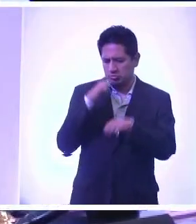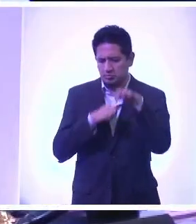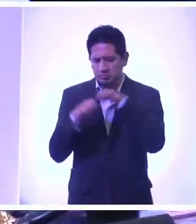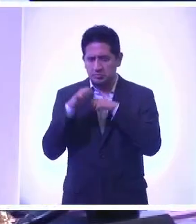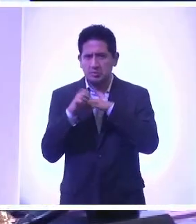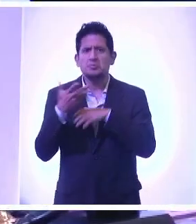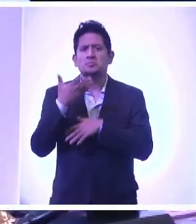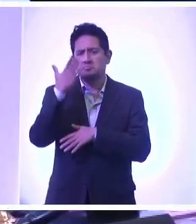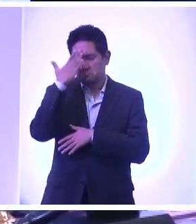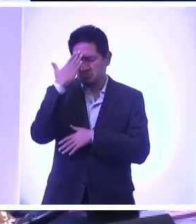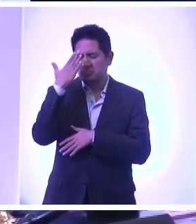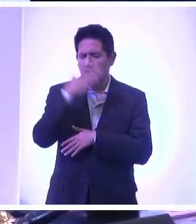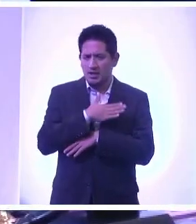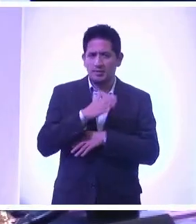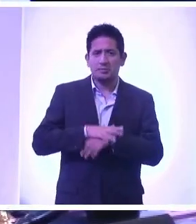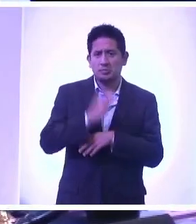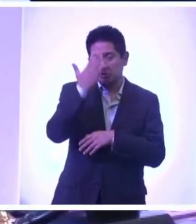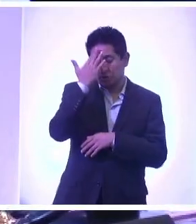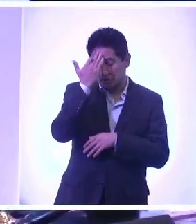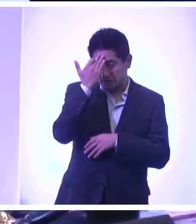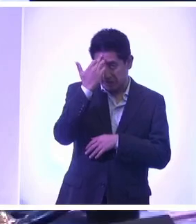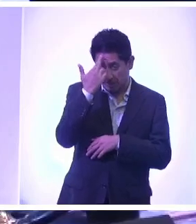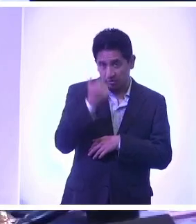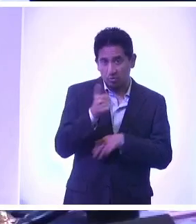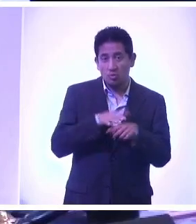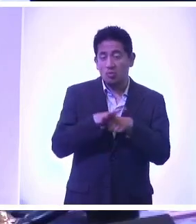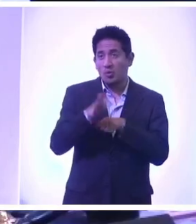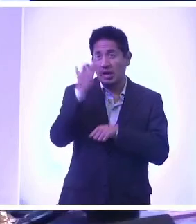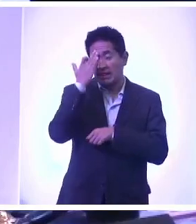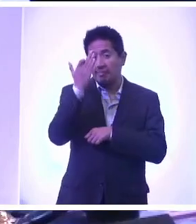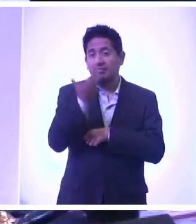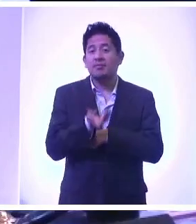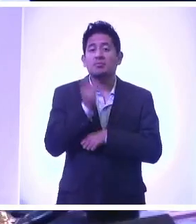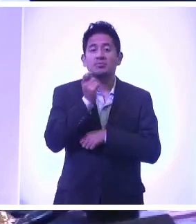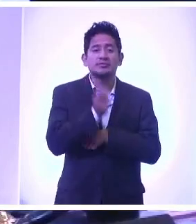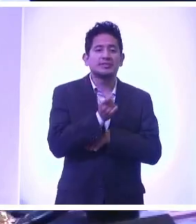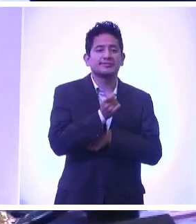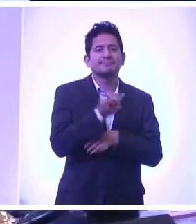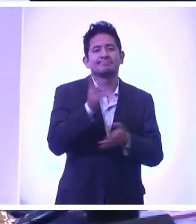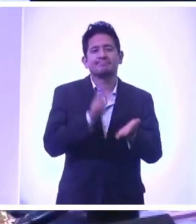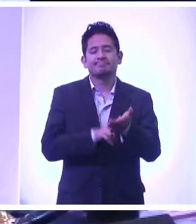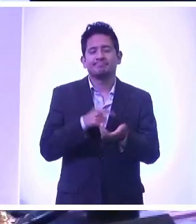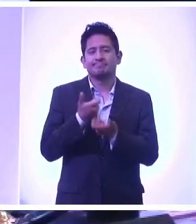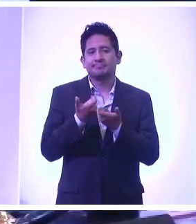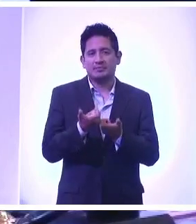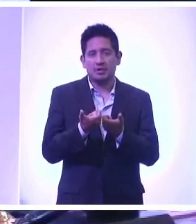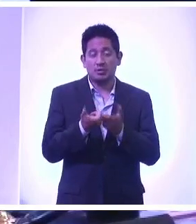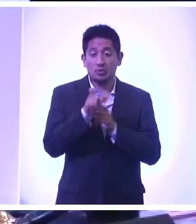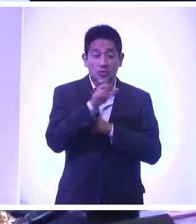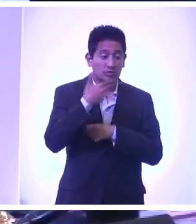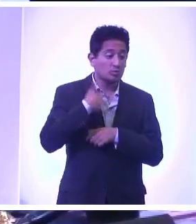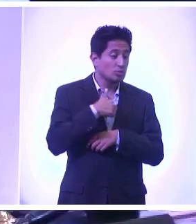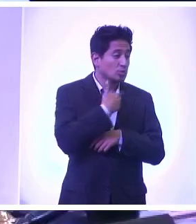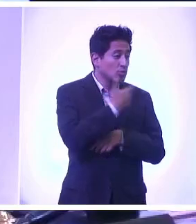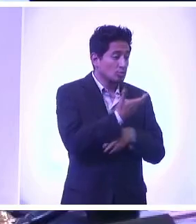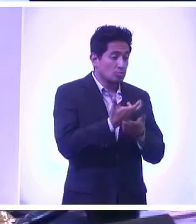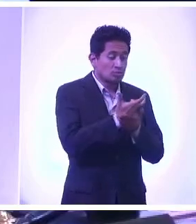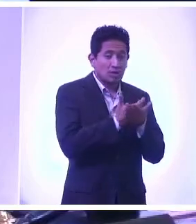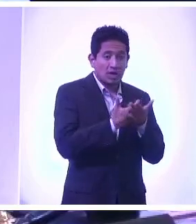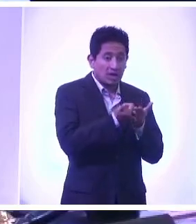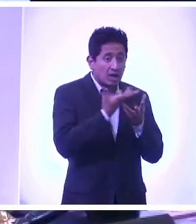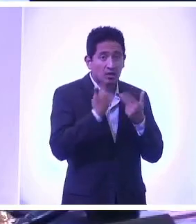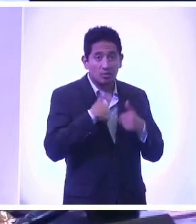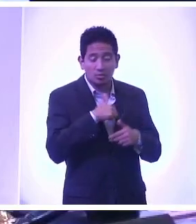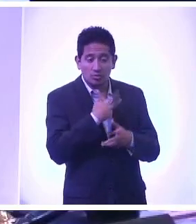empresario tiempo es dinero porque en una línea de tiempo lo que no logremos producir nos cuesta qué nos cuesta